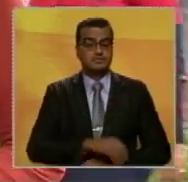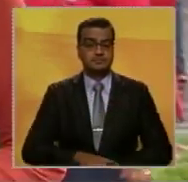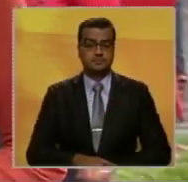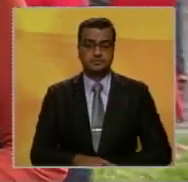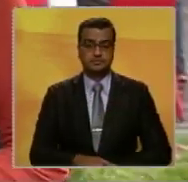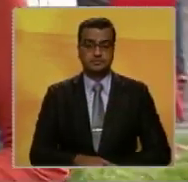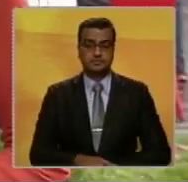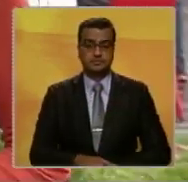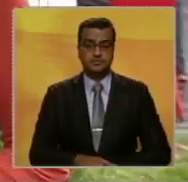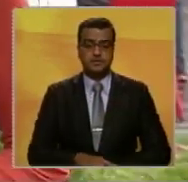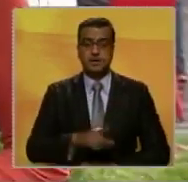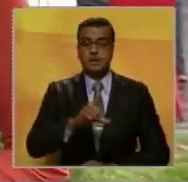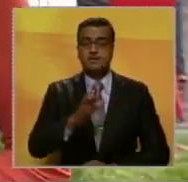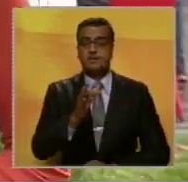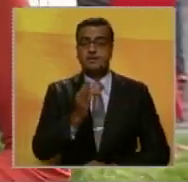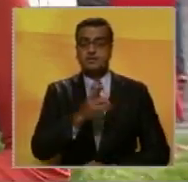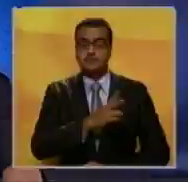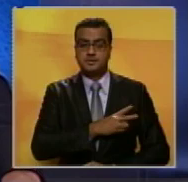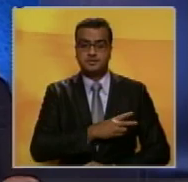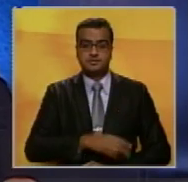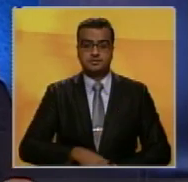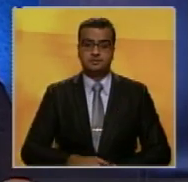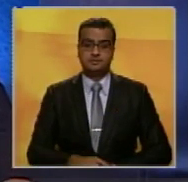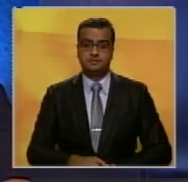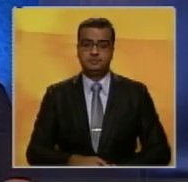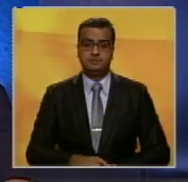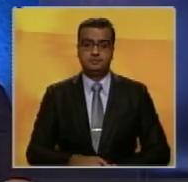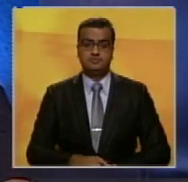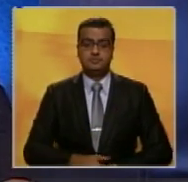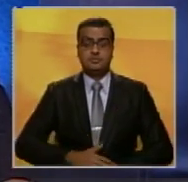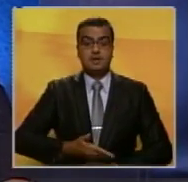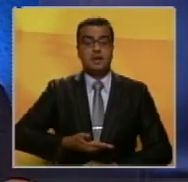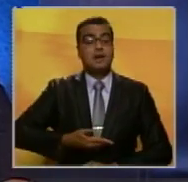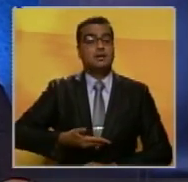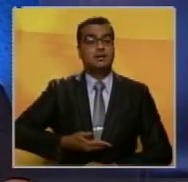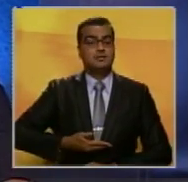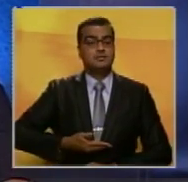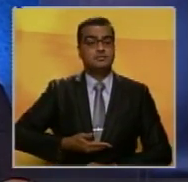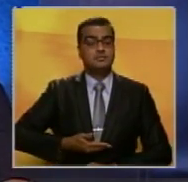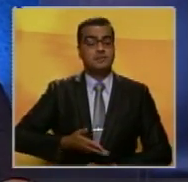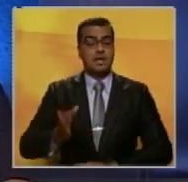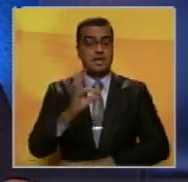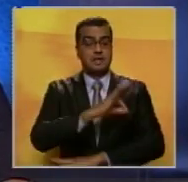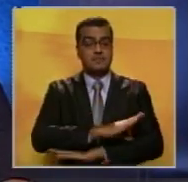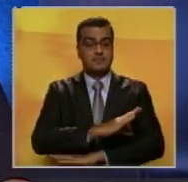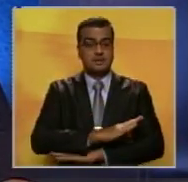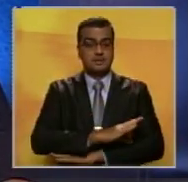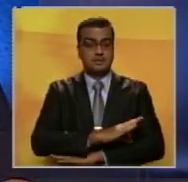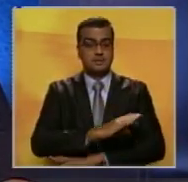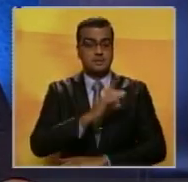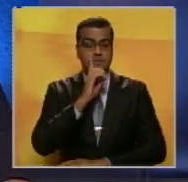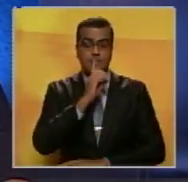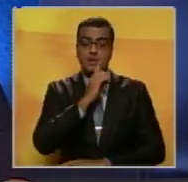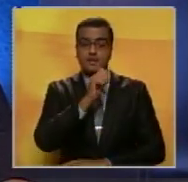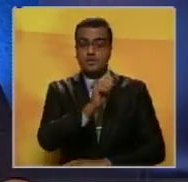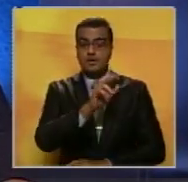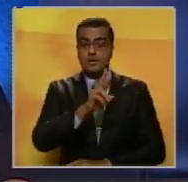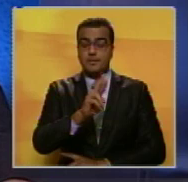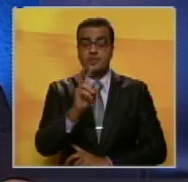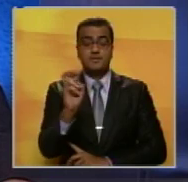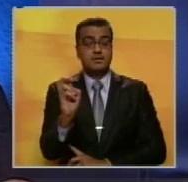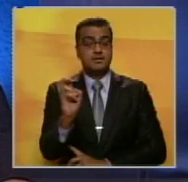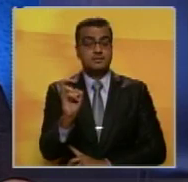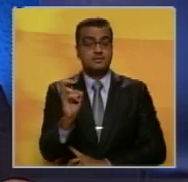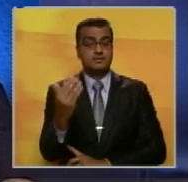Desde Miraflores, Liz Flores, Noticiero Venevisión. El alcalde del municipio de Iribarren, en Lara, Alfredo Ramos, informó que este